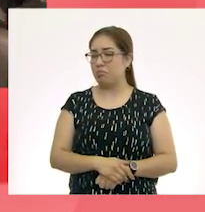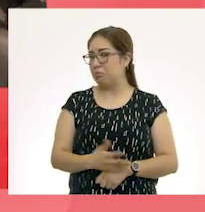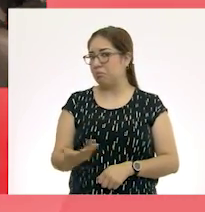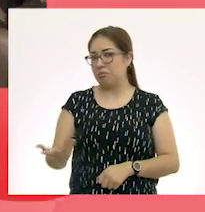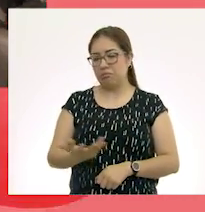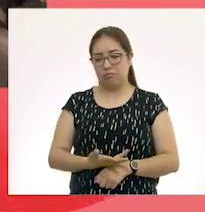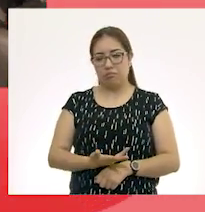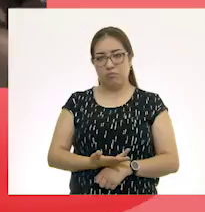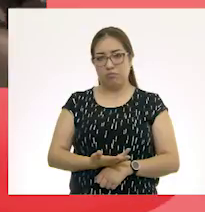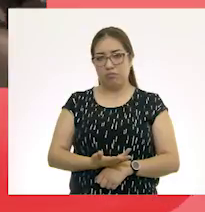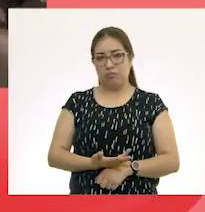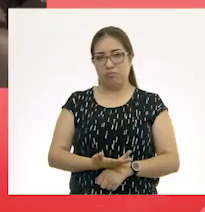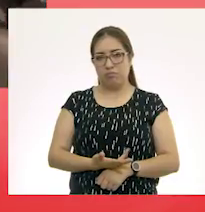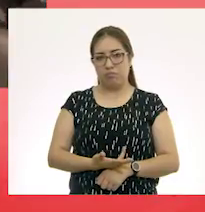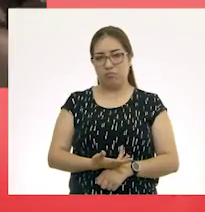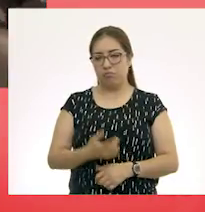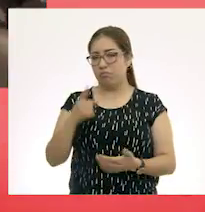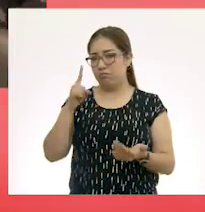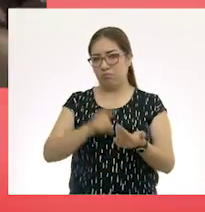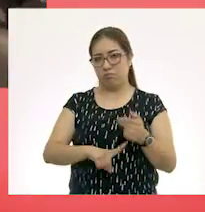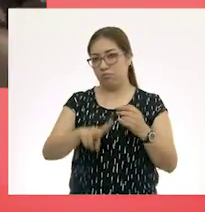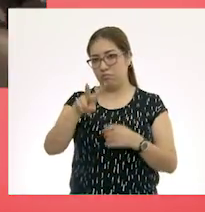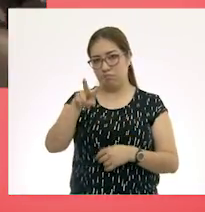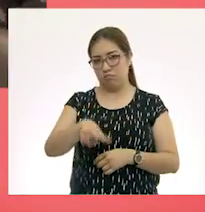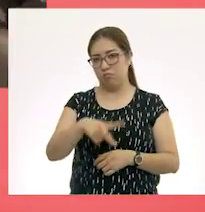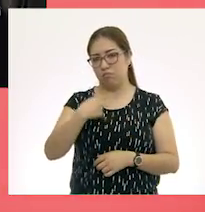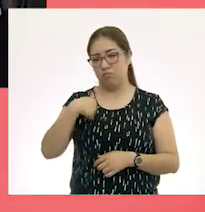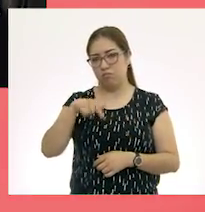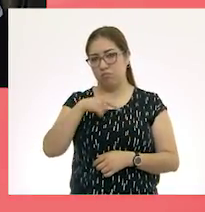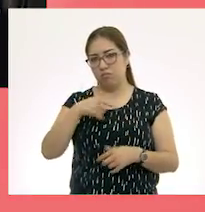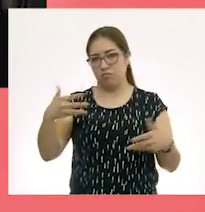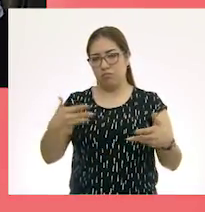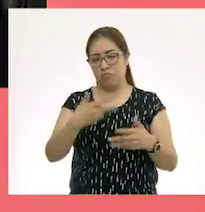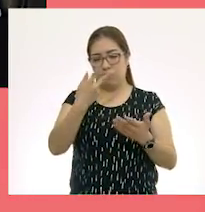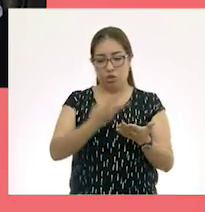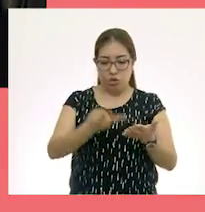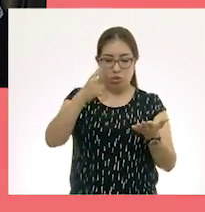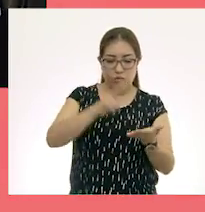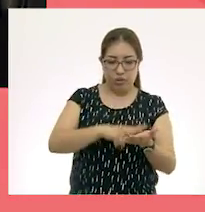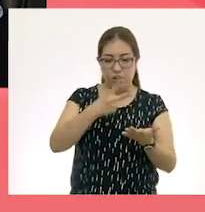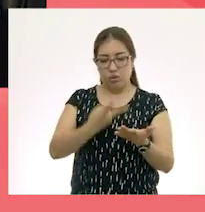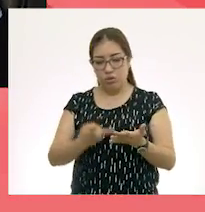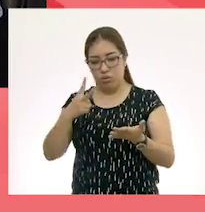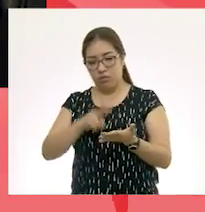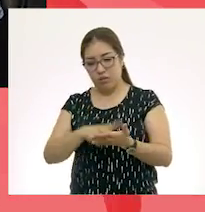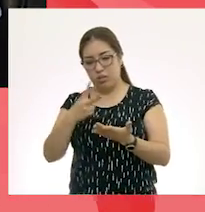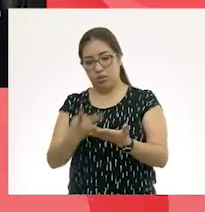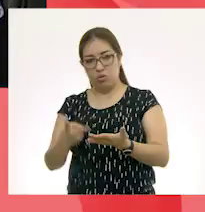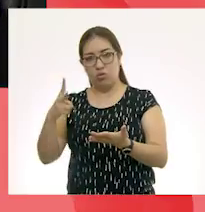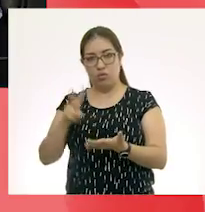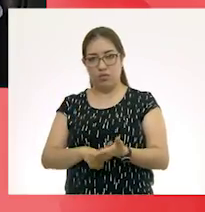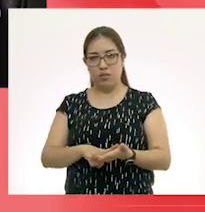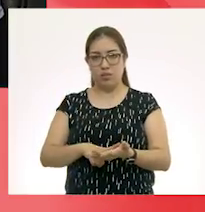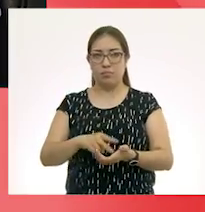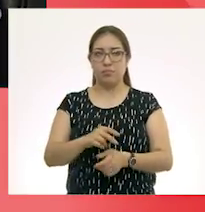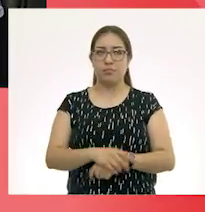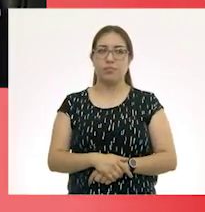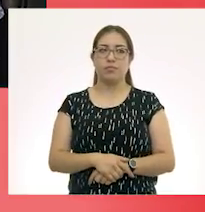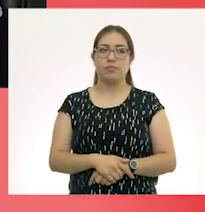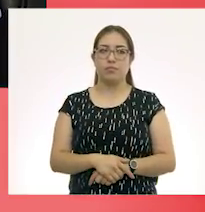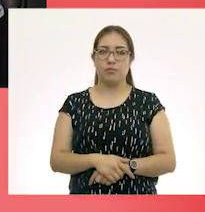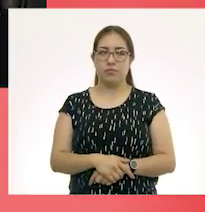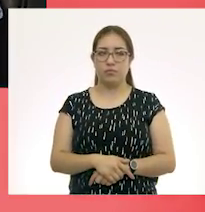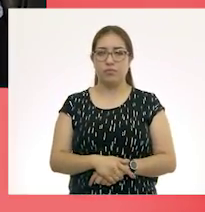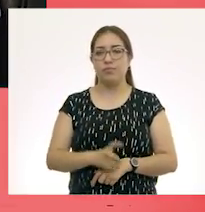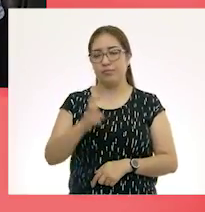nosotros acostumbramos por dobles, Por dobles. ¿sí? Entonces nosotros por doble. El doble es el 1,5 kilos para quienes no